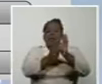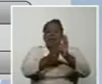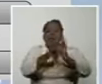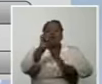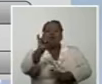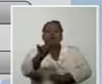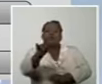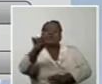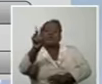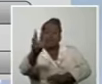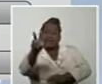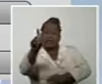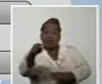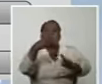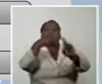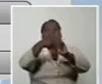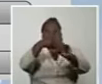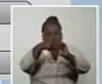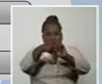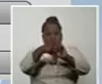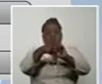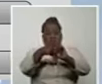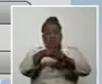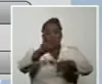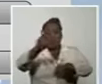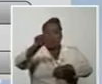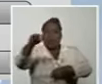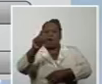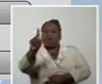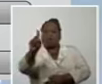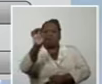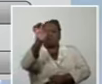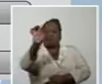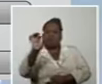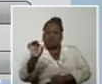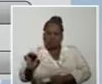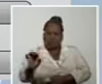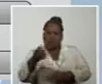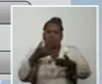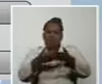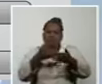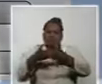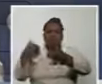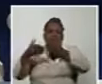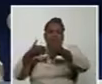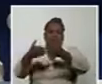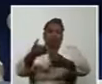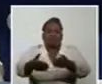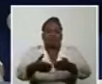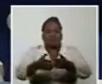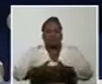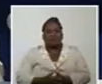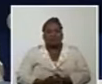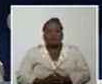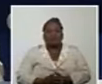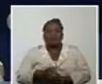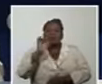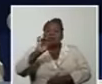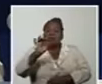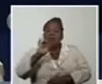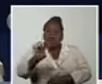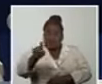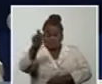1.931 positivas, el 2,1% de las muestras procesadas. Los 15 nuevos